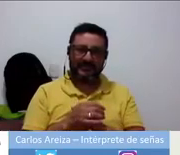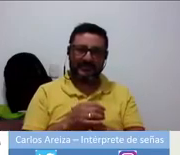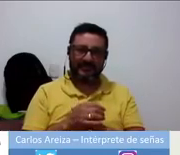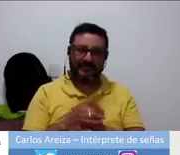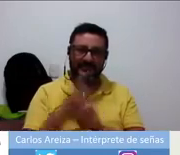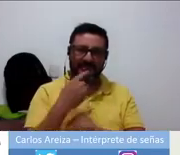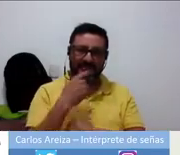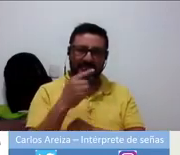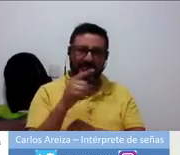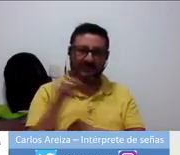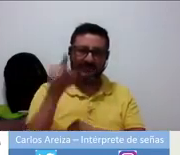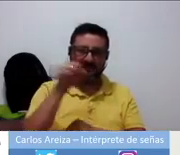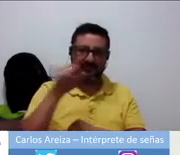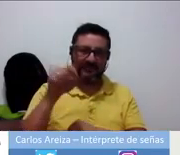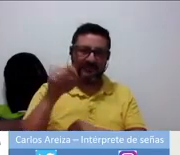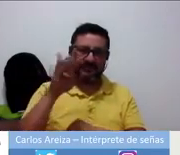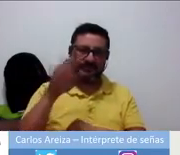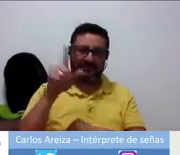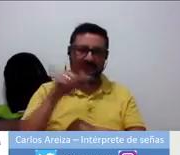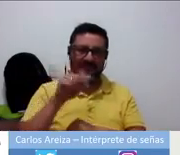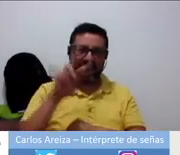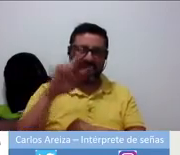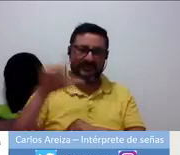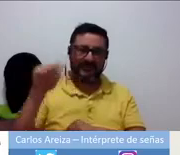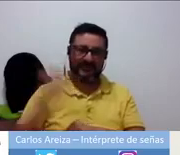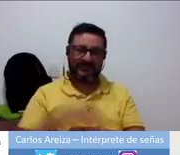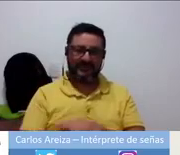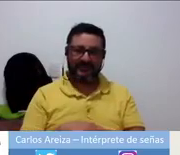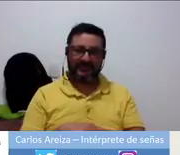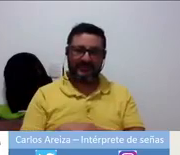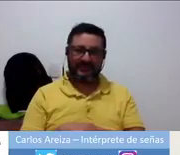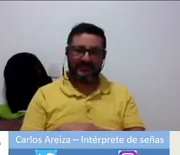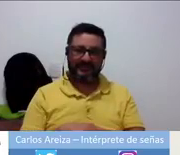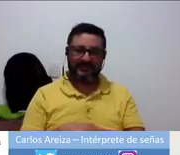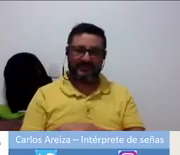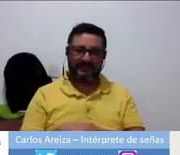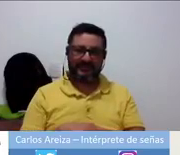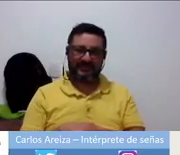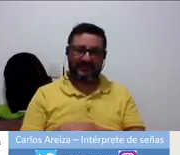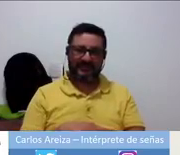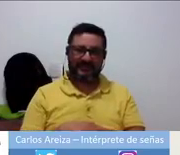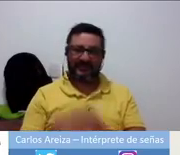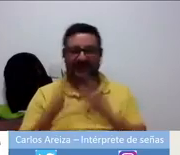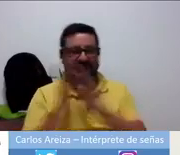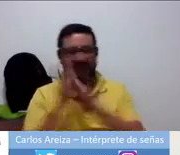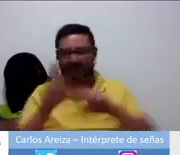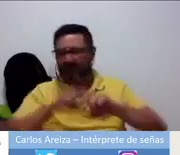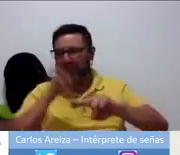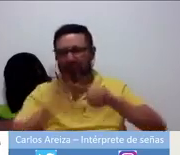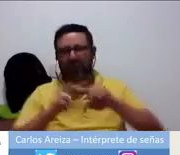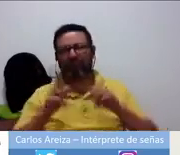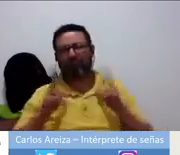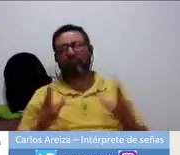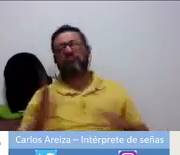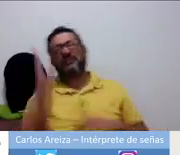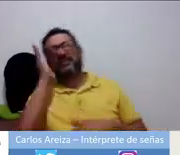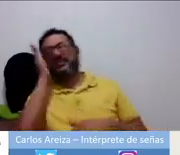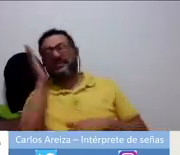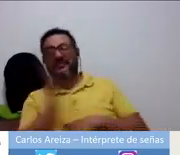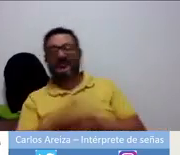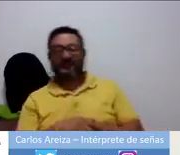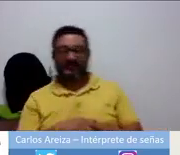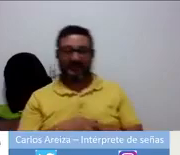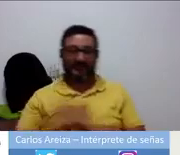hablando fue un poco delicado. Y un momento, yo estaba durmiendo, la verdad, yo estaba haciendo la siesta, día tan, y me